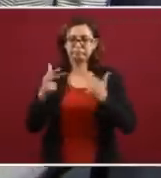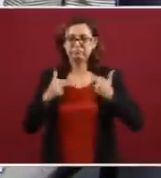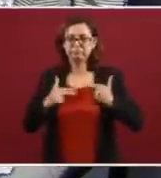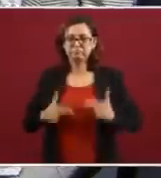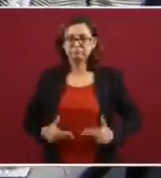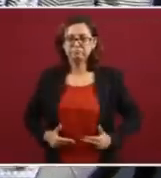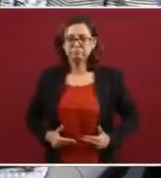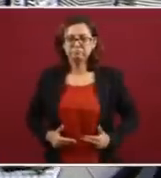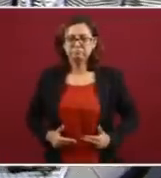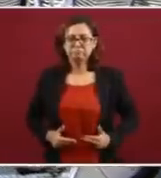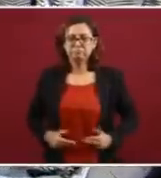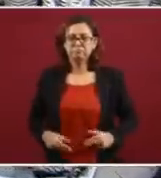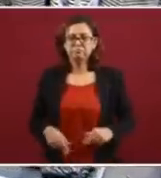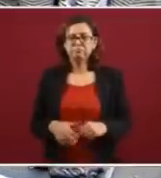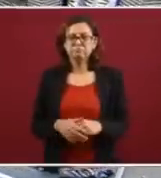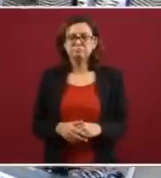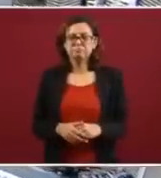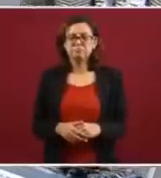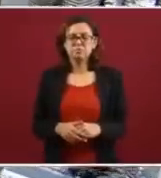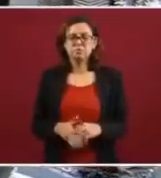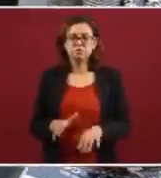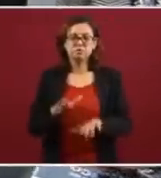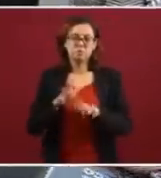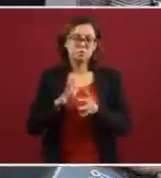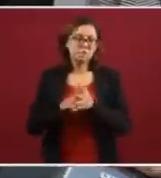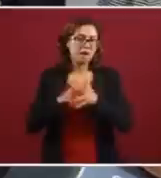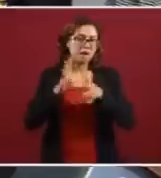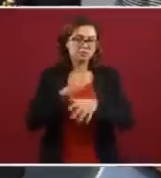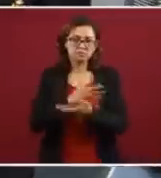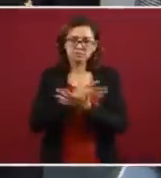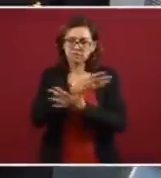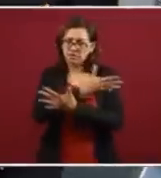humanos en el sentido amplio.